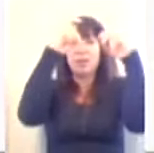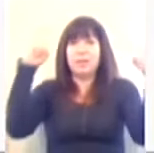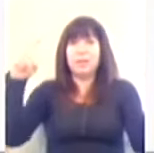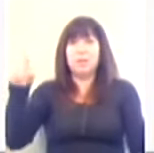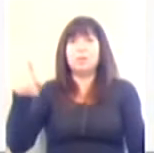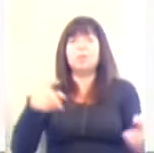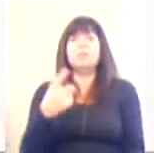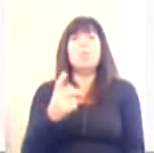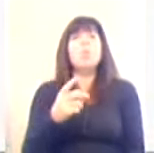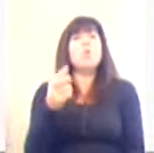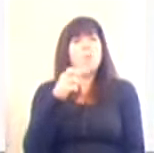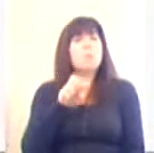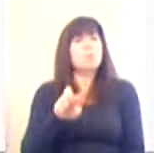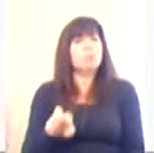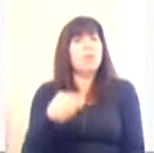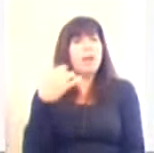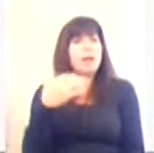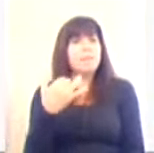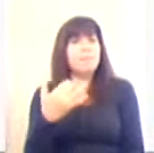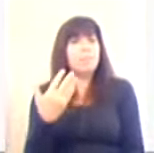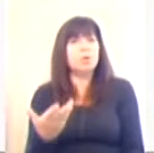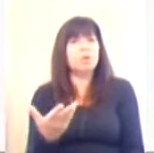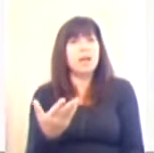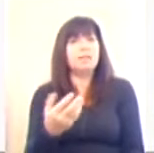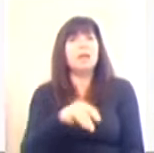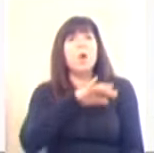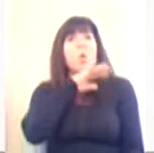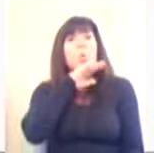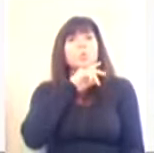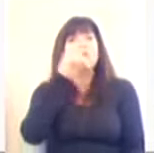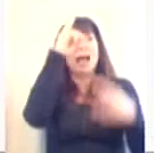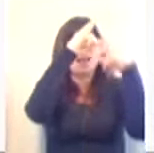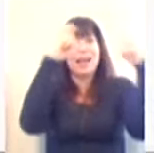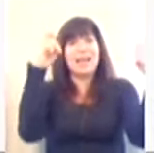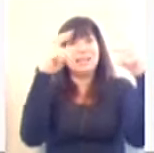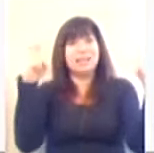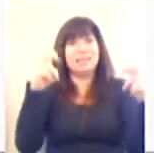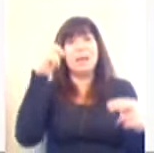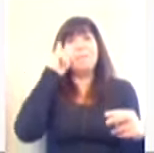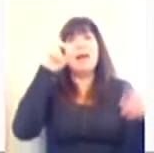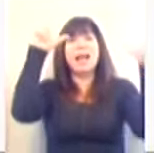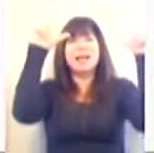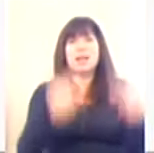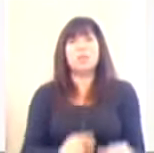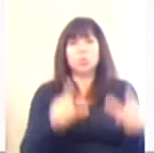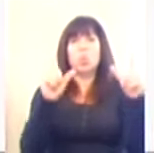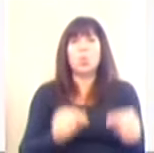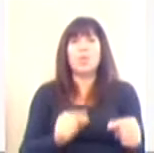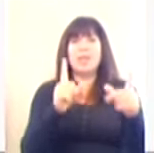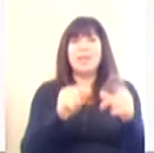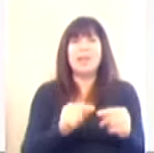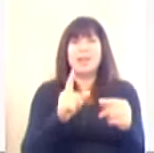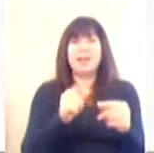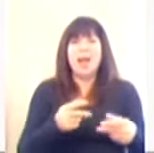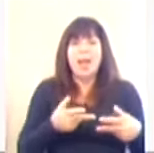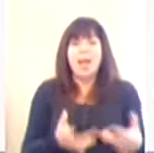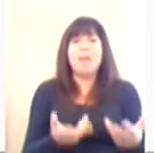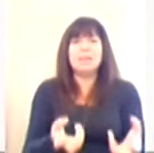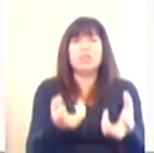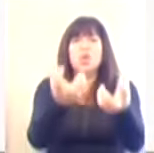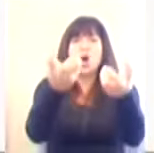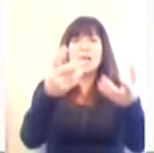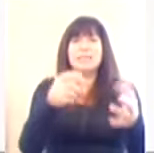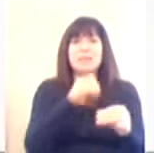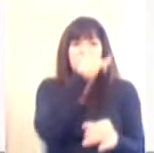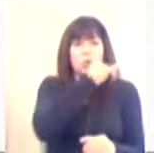como una oportunidad razonable es usar esa electricidad para reducir las emisiones de gases de efecto invernadero, electrificando